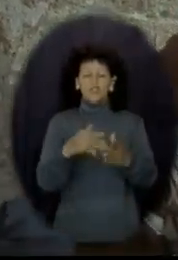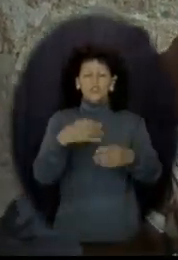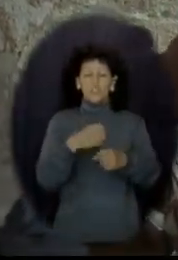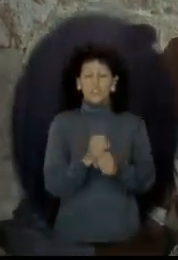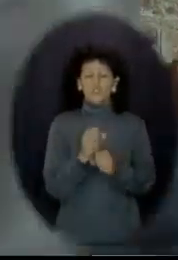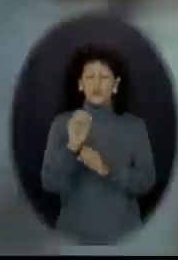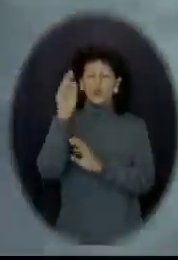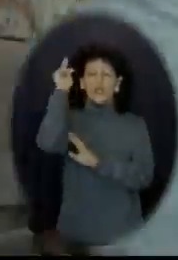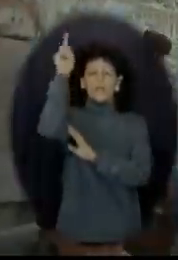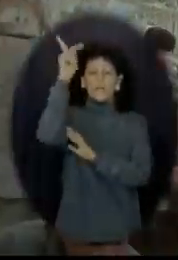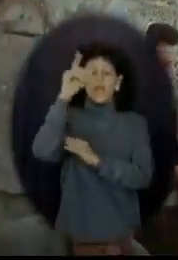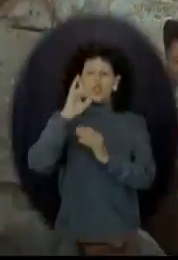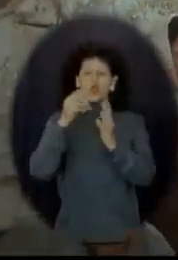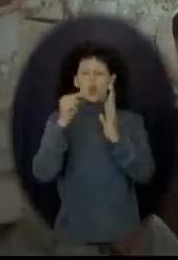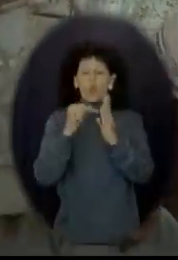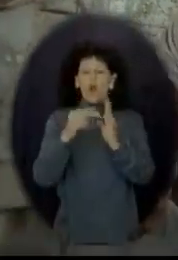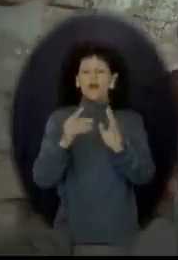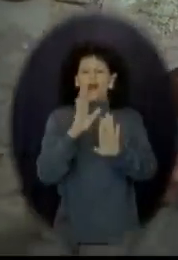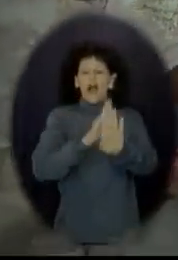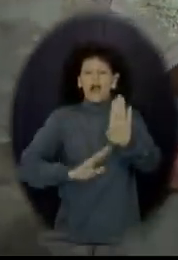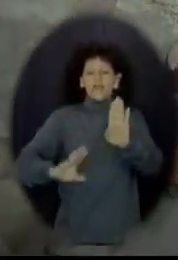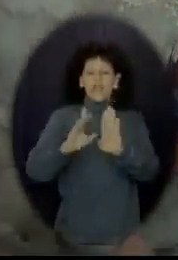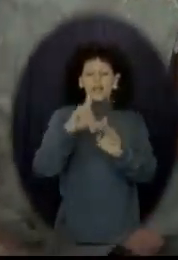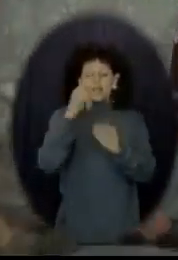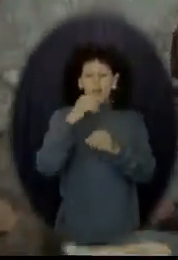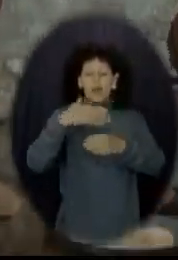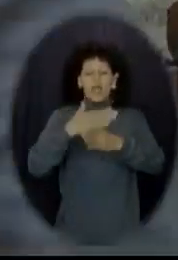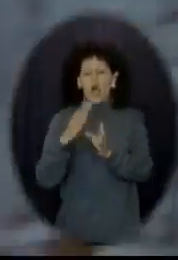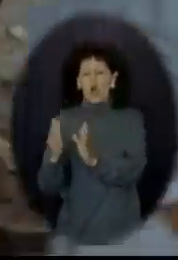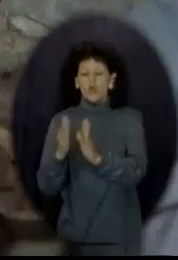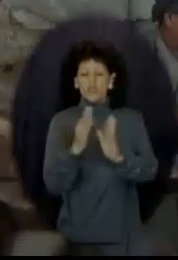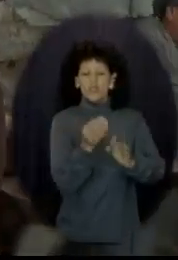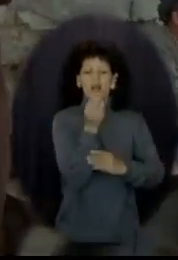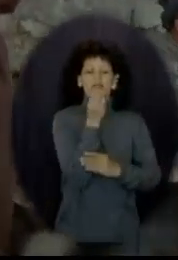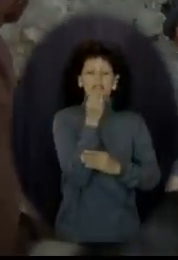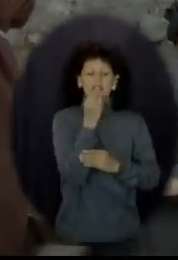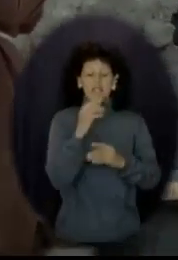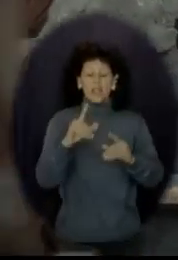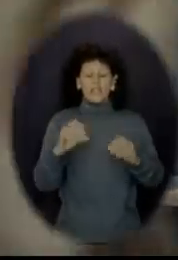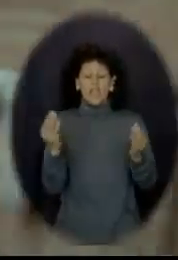Y Jesús hizo que Pedro y Juan se adelantaran para preparar la cena.